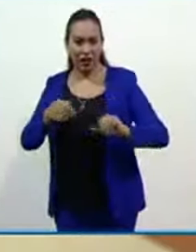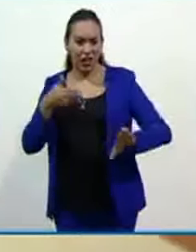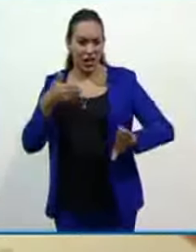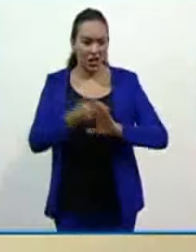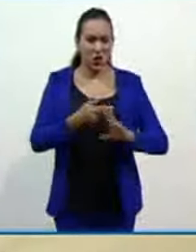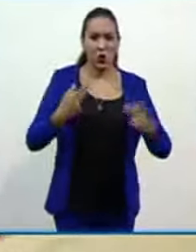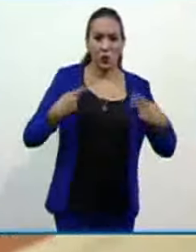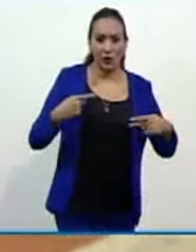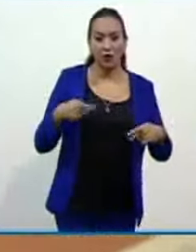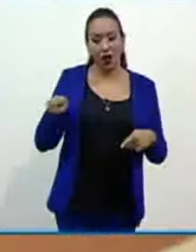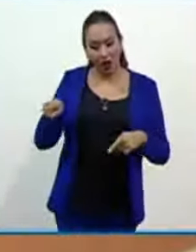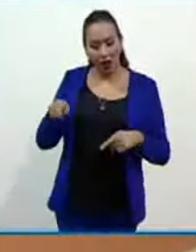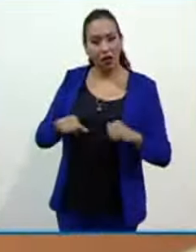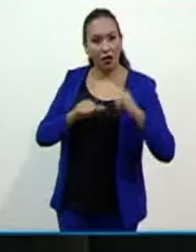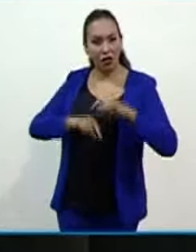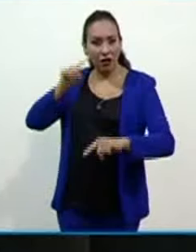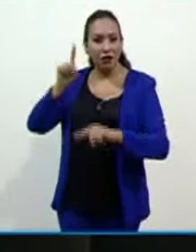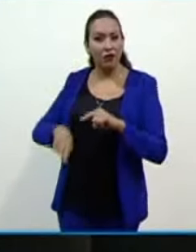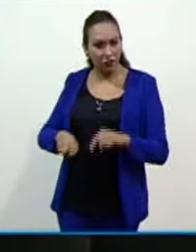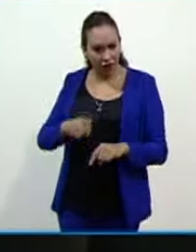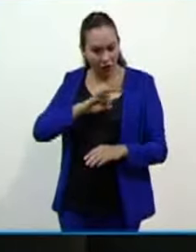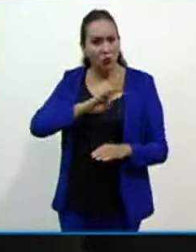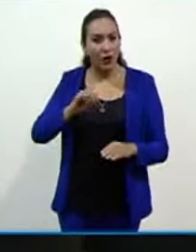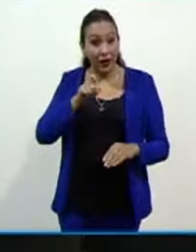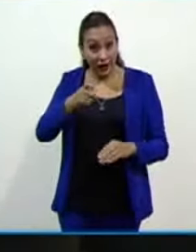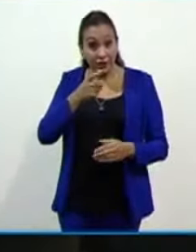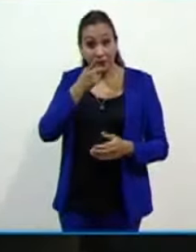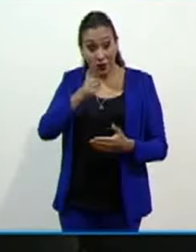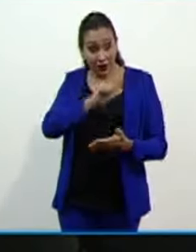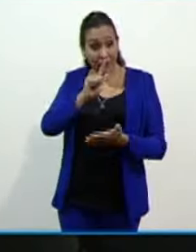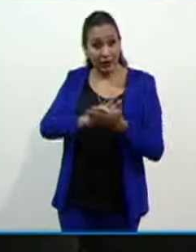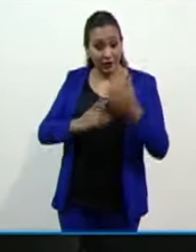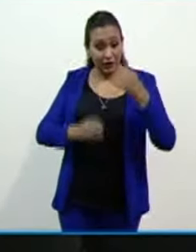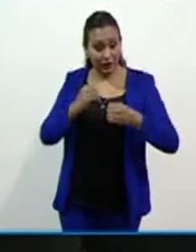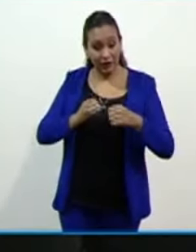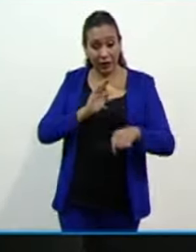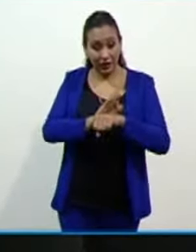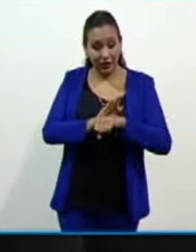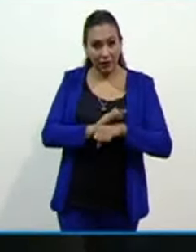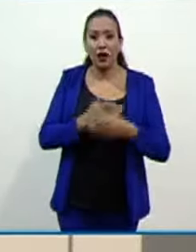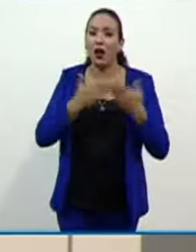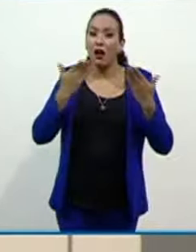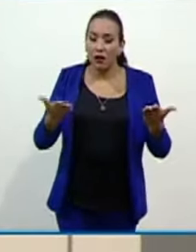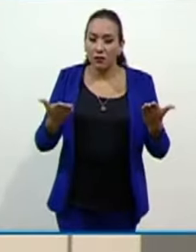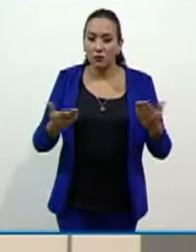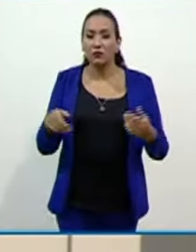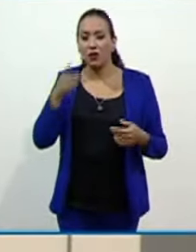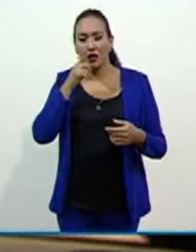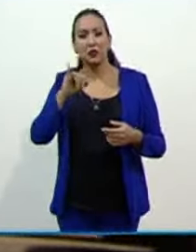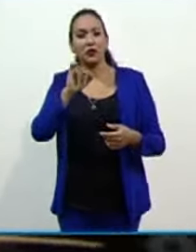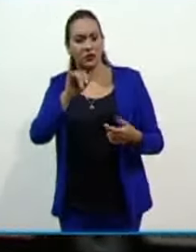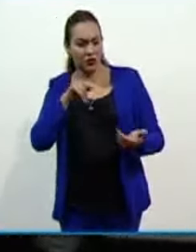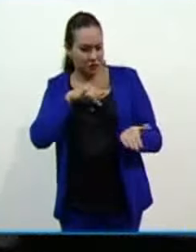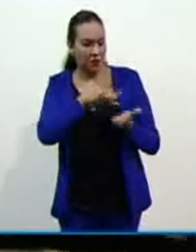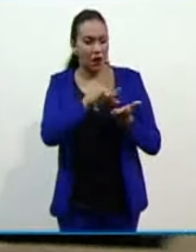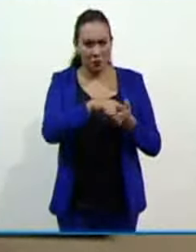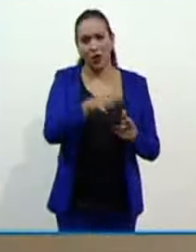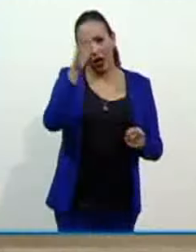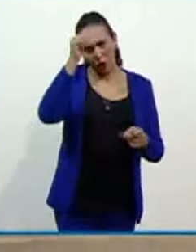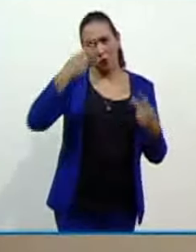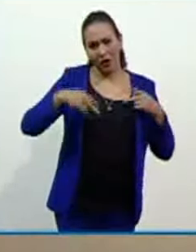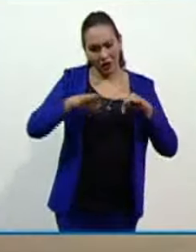La Asociación Nacional de Magistrados de Circuito y Jueces de Distrito del Poder Judicial apoyó este pronunciamiento. Por